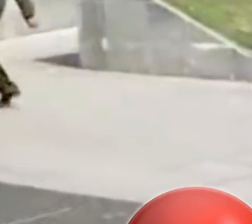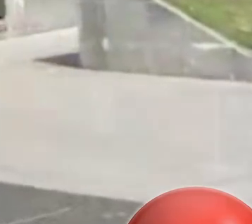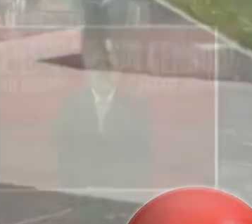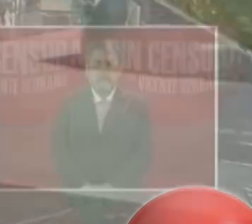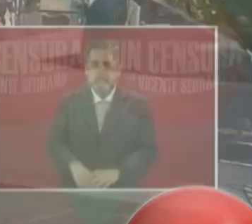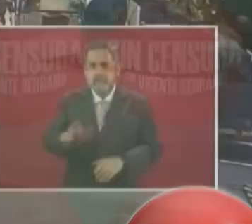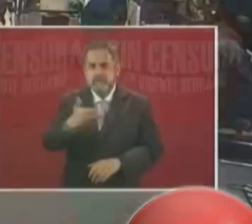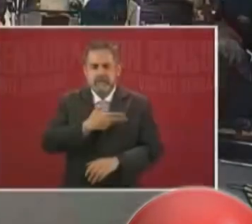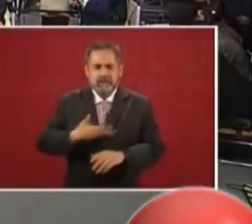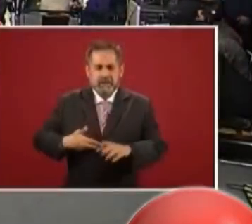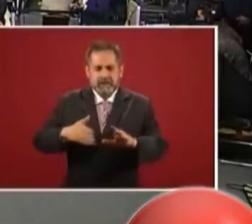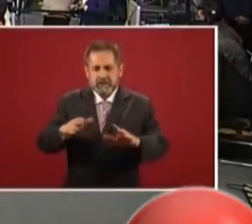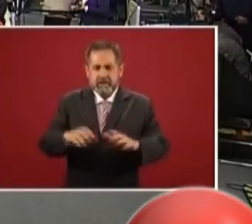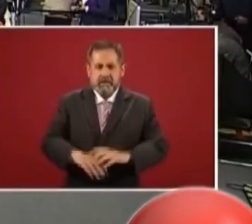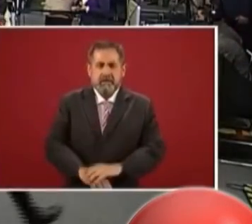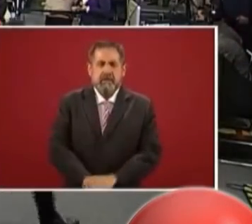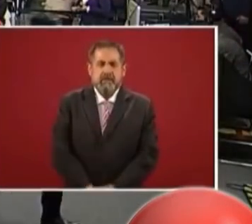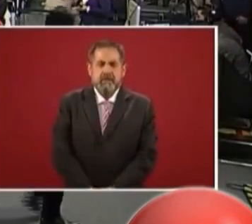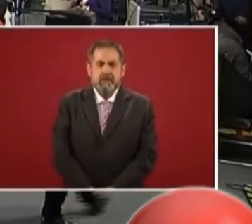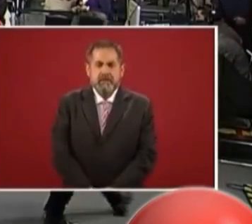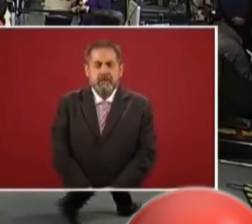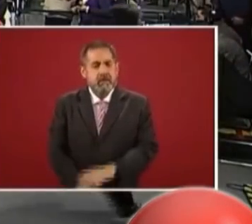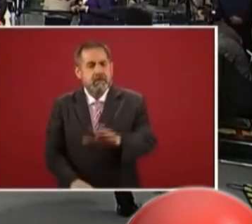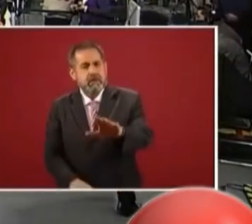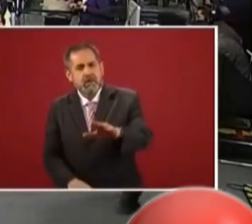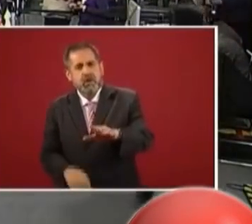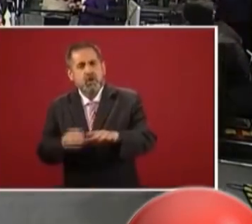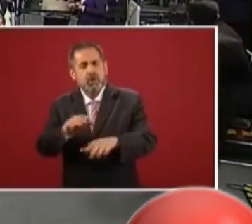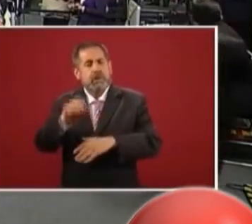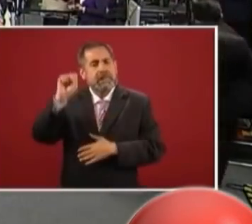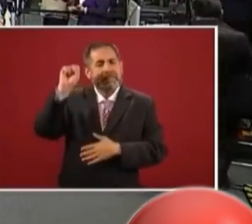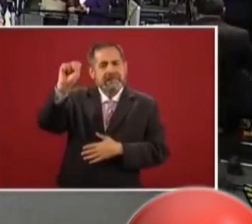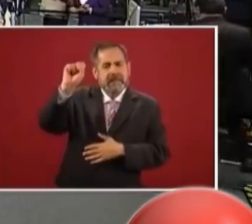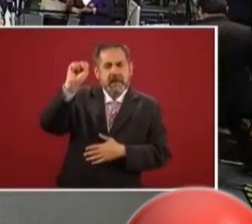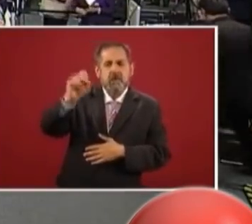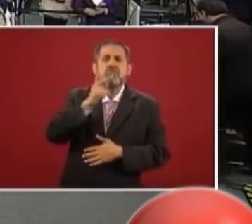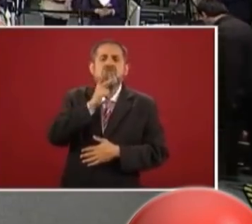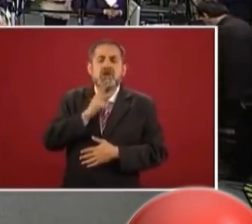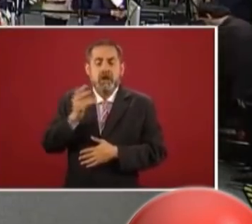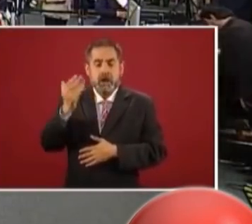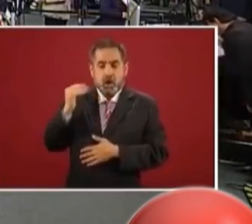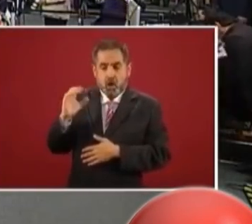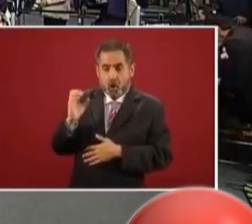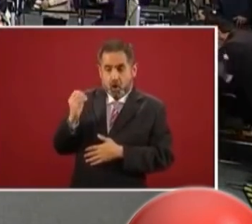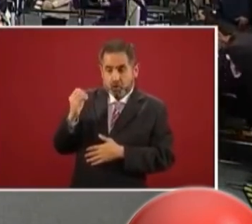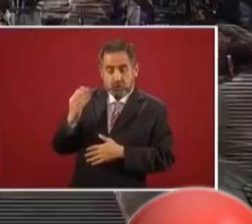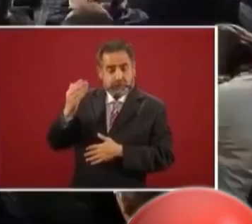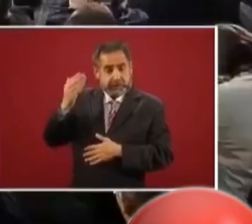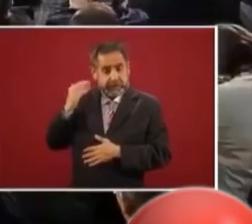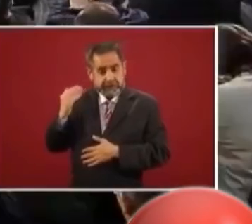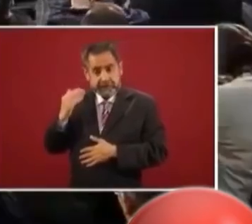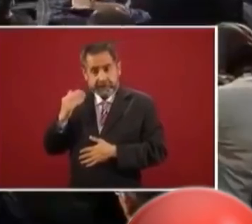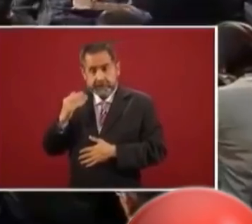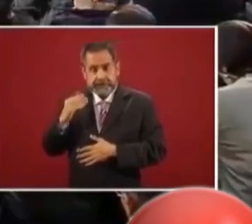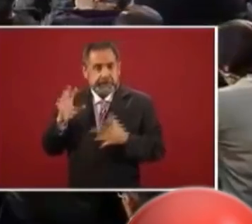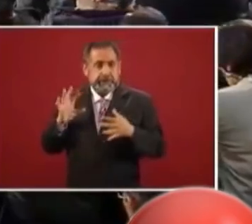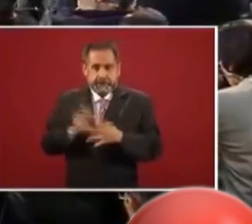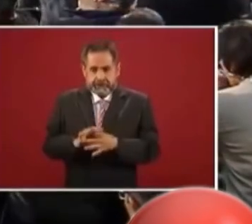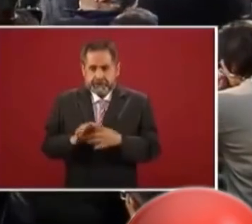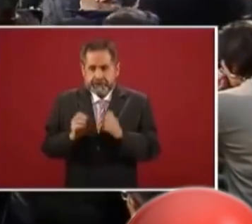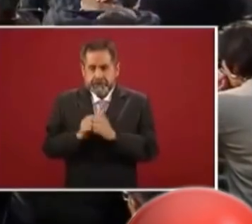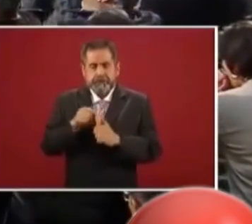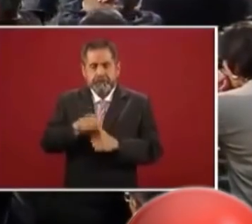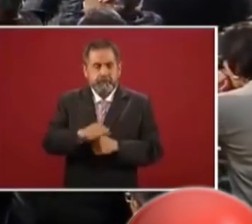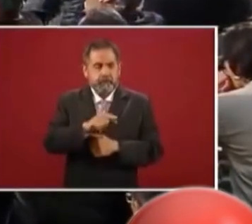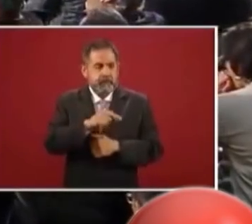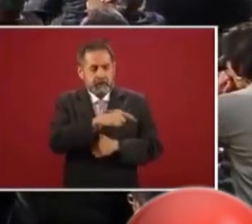Nieto. Gracias, presidente. Tiene que ver con el sindicato petrolero. En octubre pasado, y se concatena con el caso